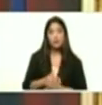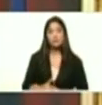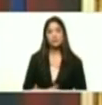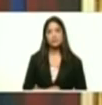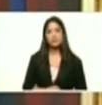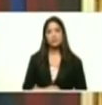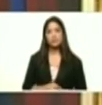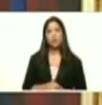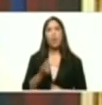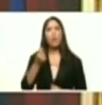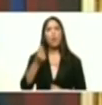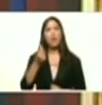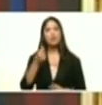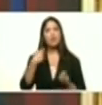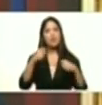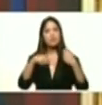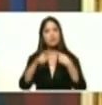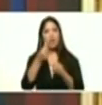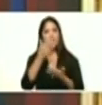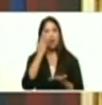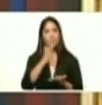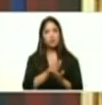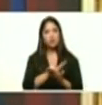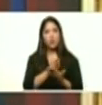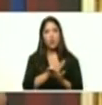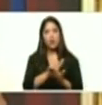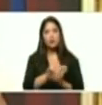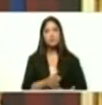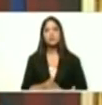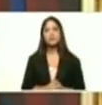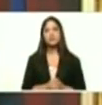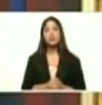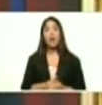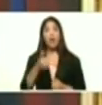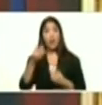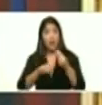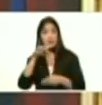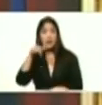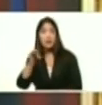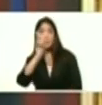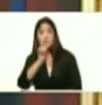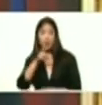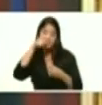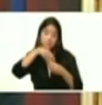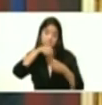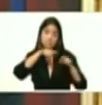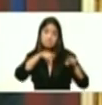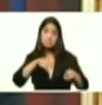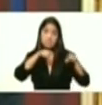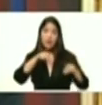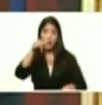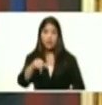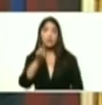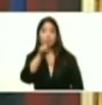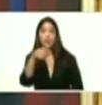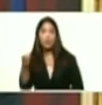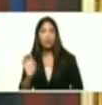¿Cuánto aumentó el precio de la yuca? La yuca se produce en tierra venezolana, se siembra aquí, ¿verdad? ¿Ah?